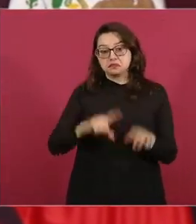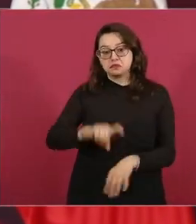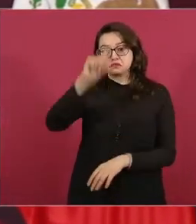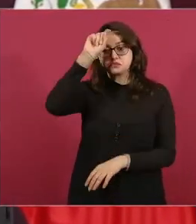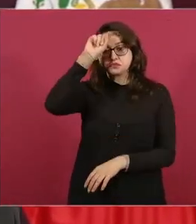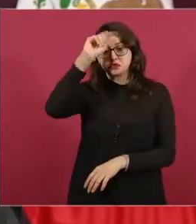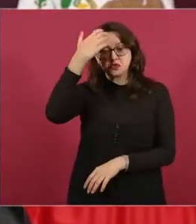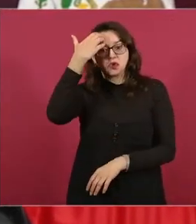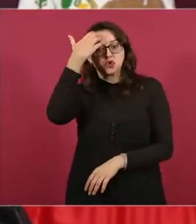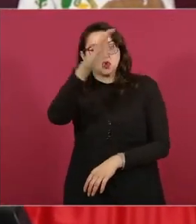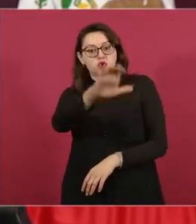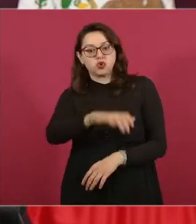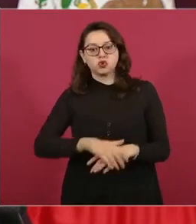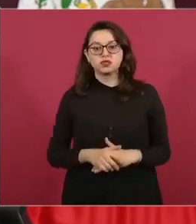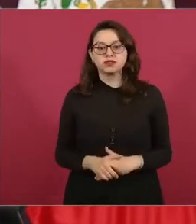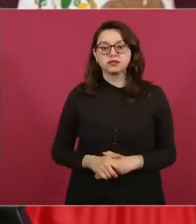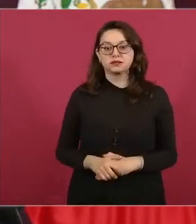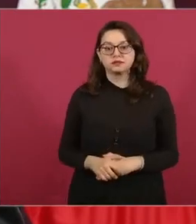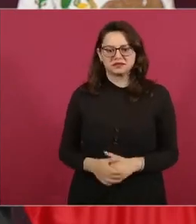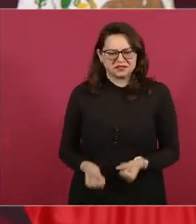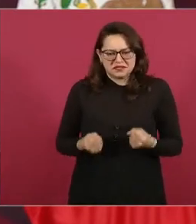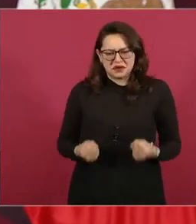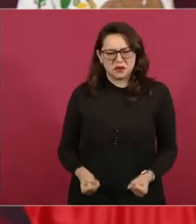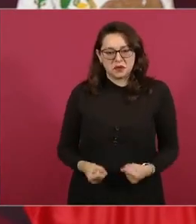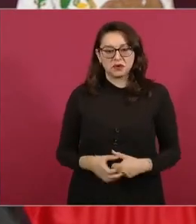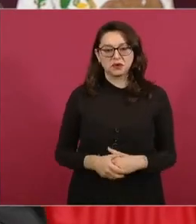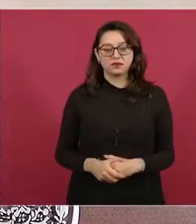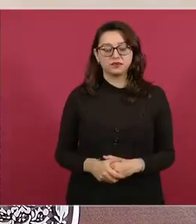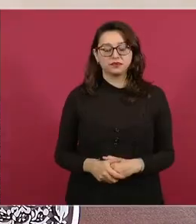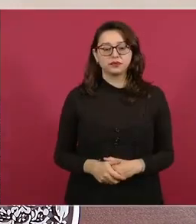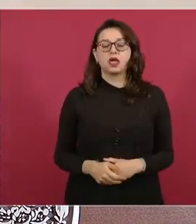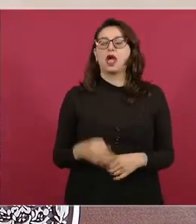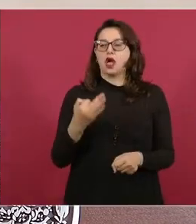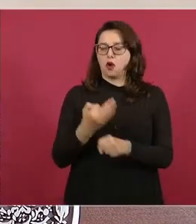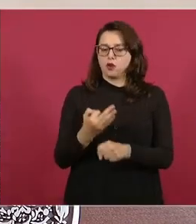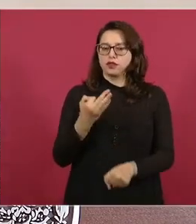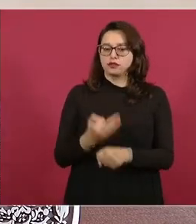qué era lo del INAI. Ahora ya están más